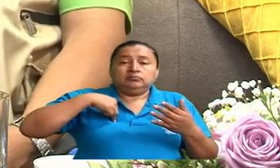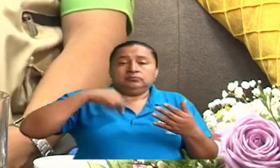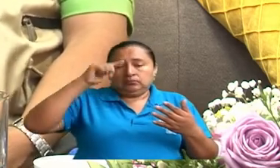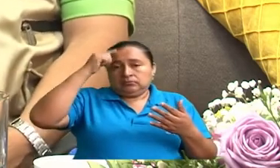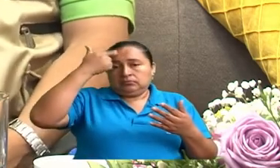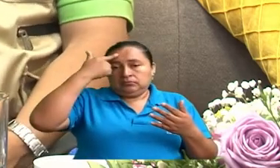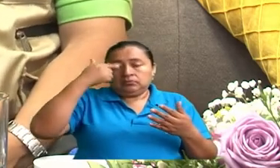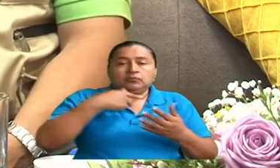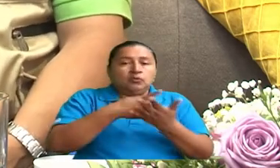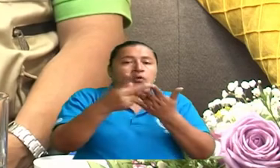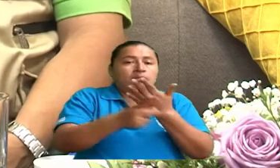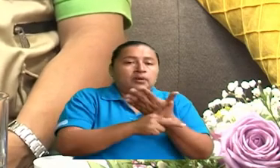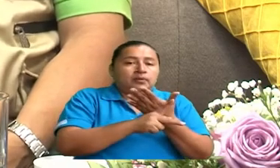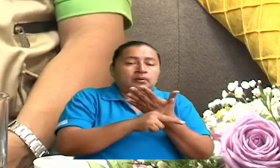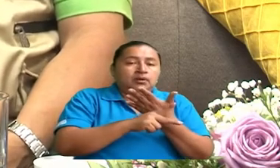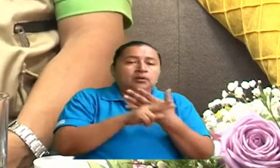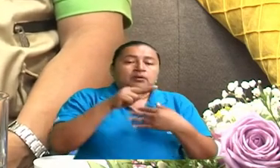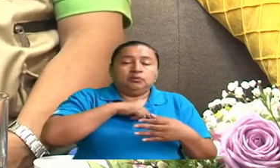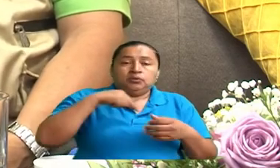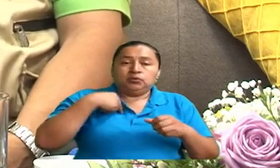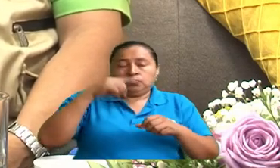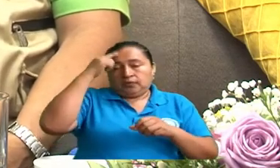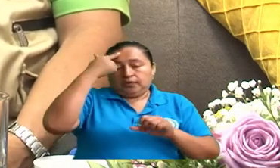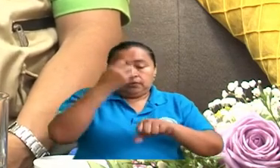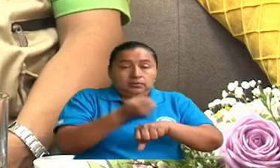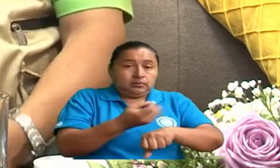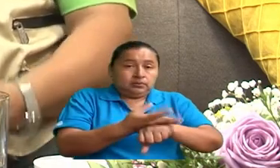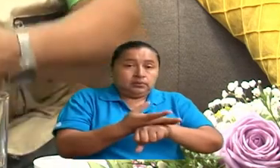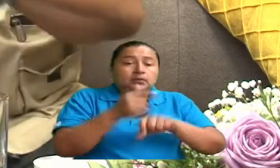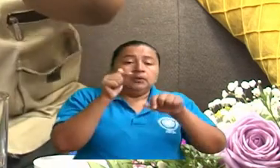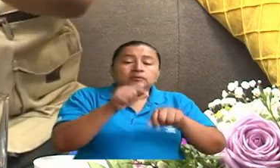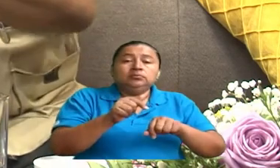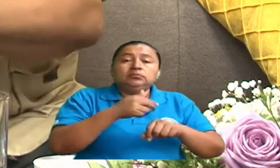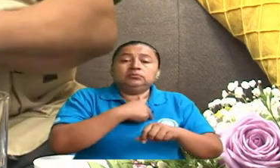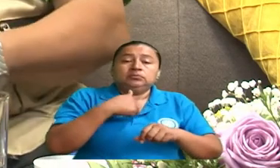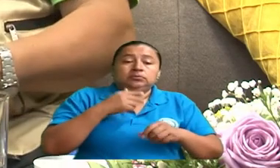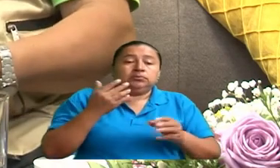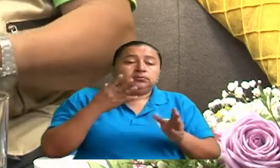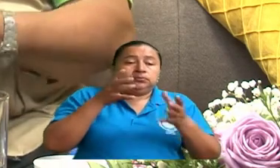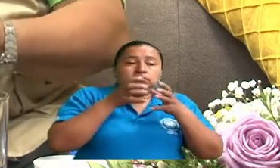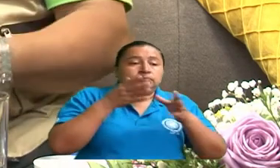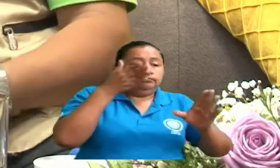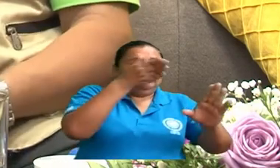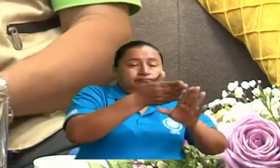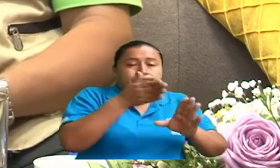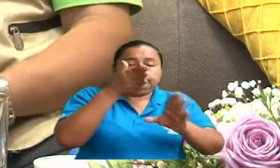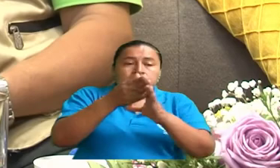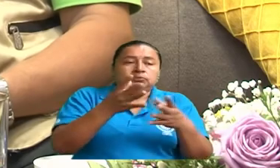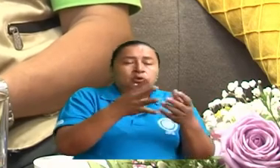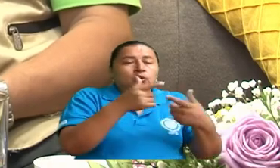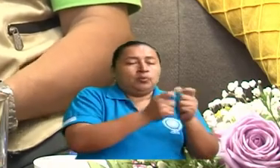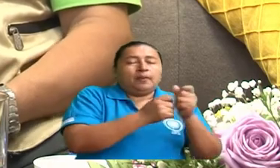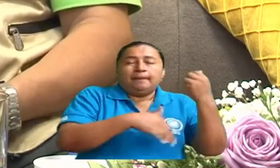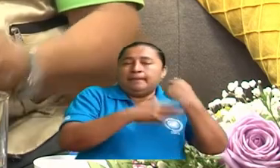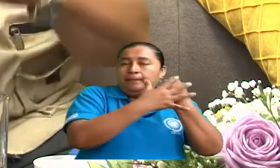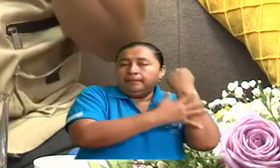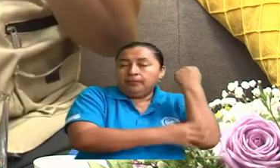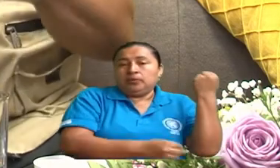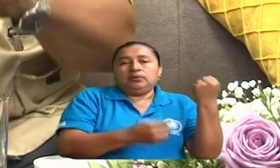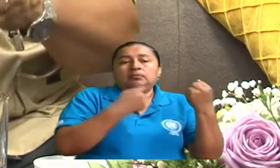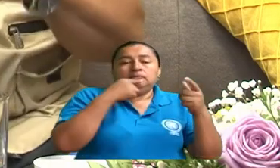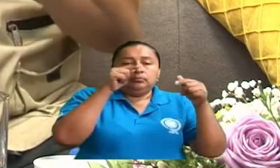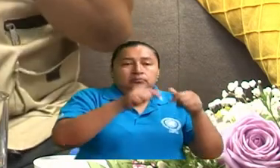programas que están desarrollando nuestros gobiernos municipales, ¿verdad? Para llegar a estos sectores más empobrecidos, ¿verdad? Porque